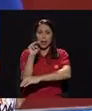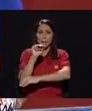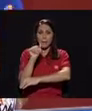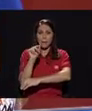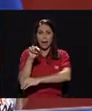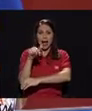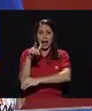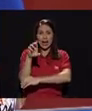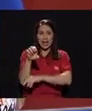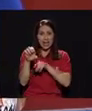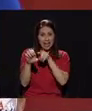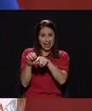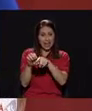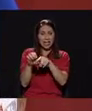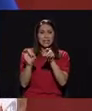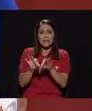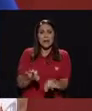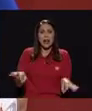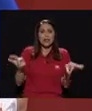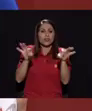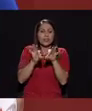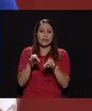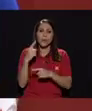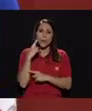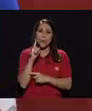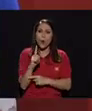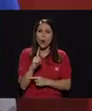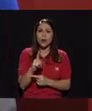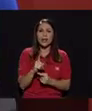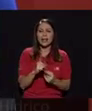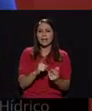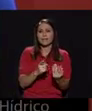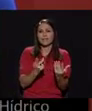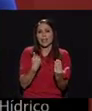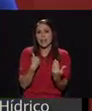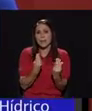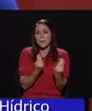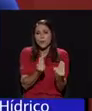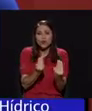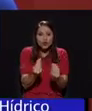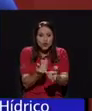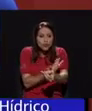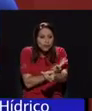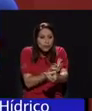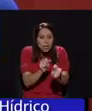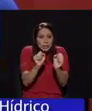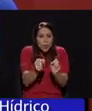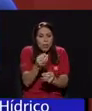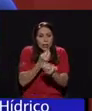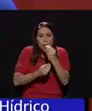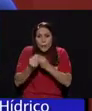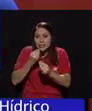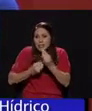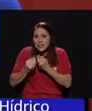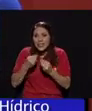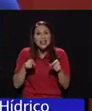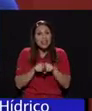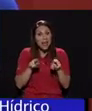es valiosísimo por la producción que tiene de especies comestibles, de especies